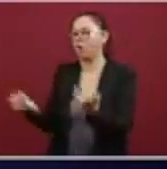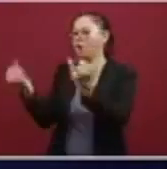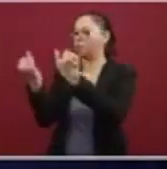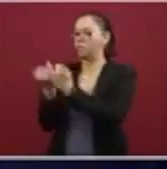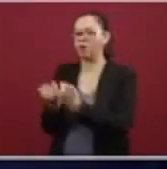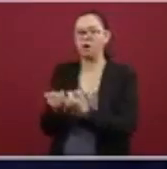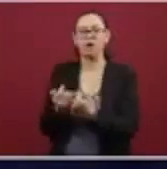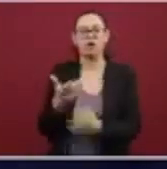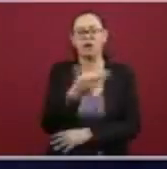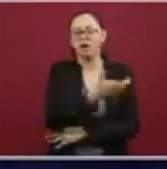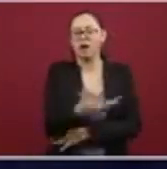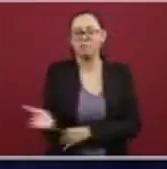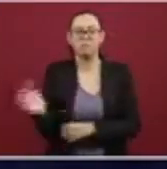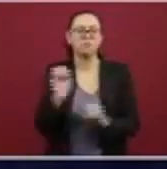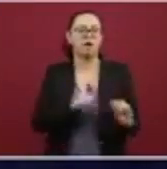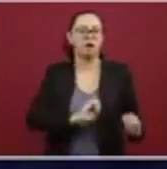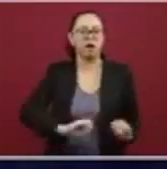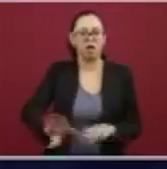campo.